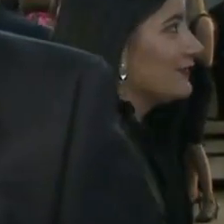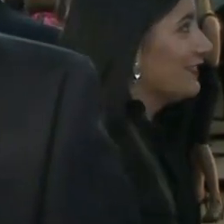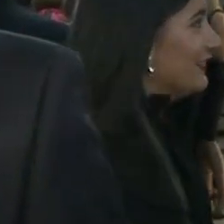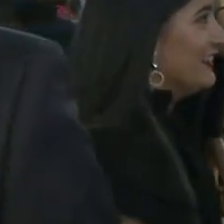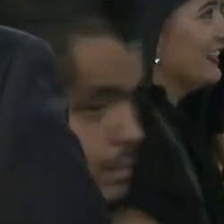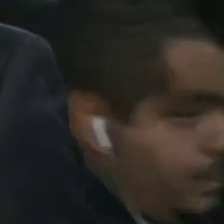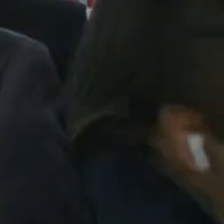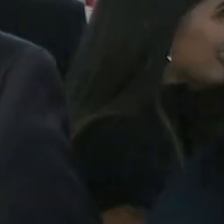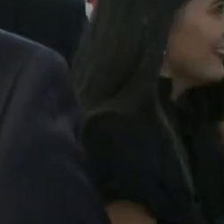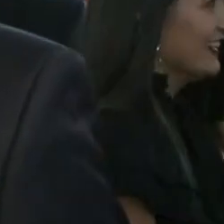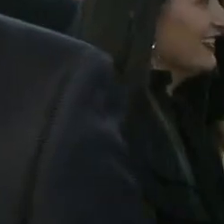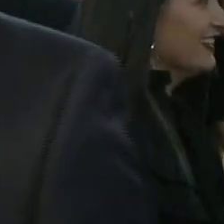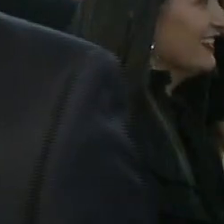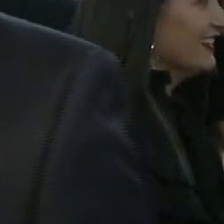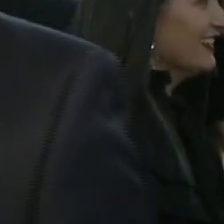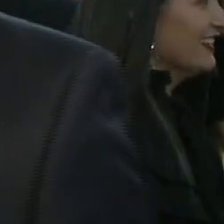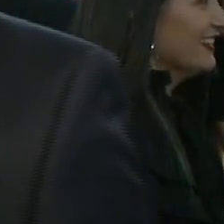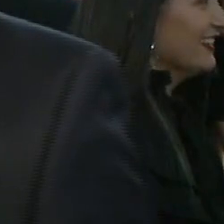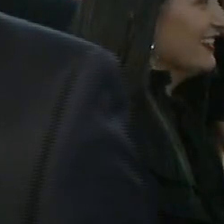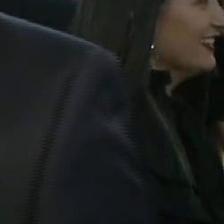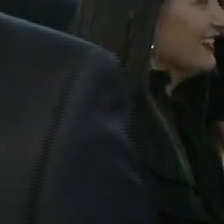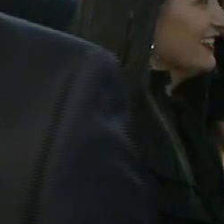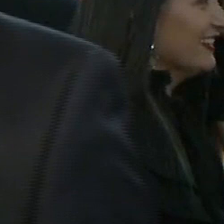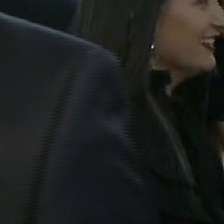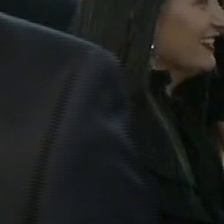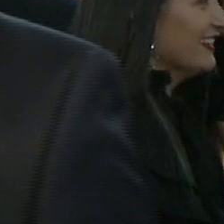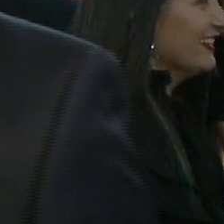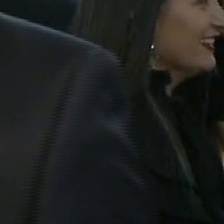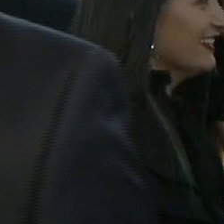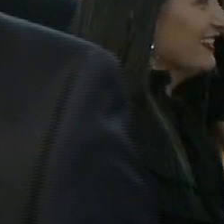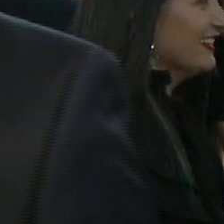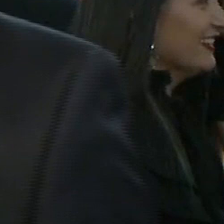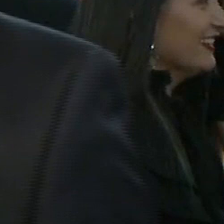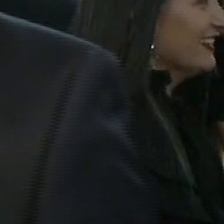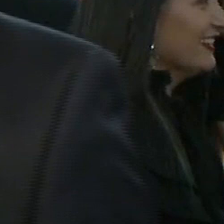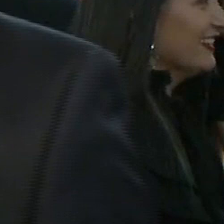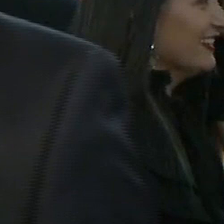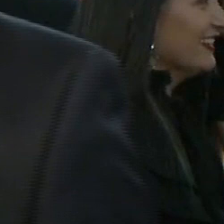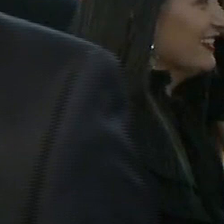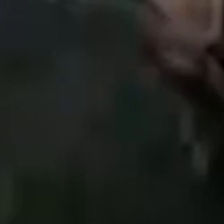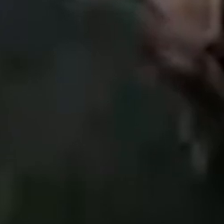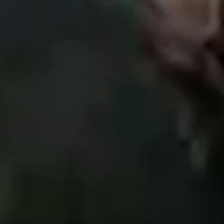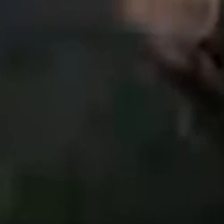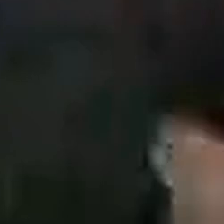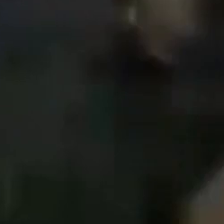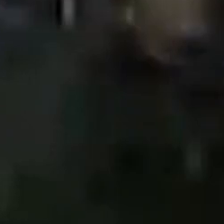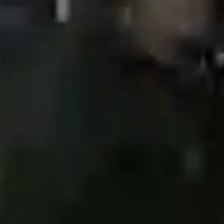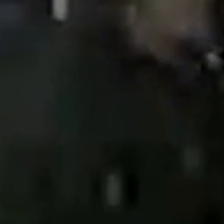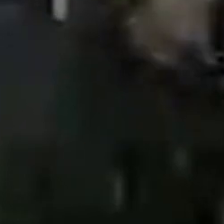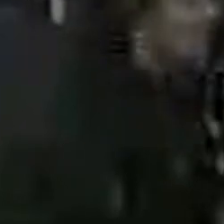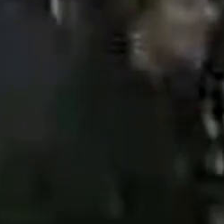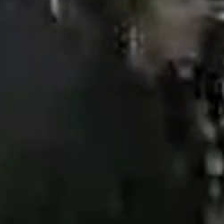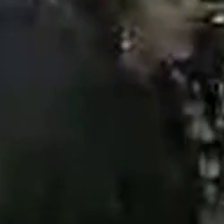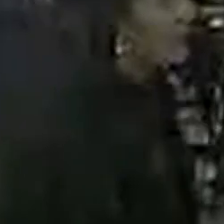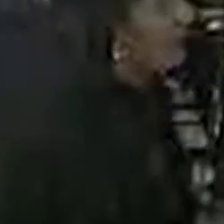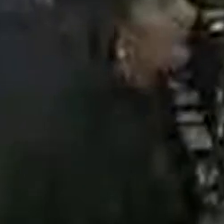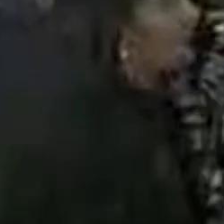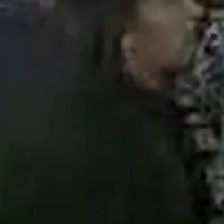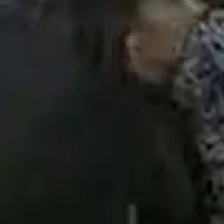que apoyaron a Carlos Ricardo Benavides ponerse de acuerdo sobre la candidatura para la